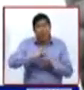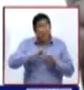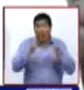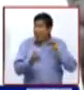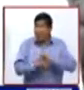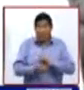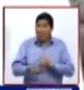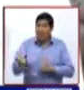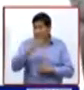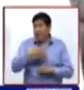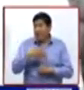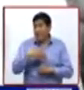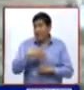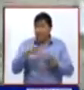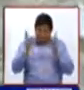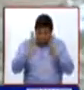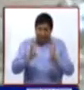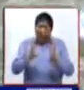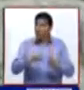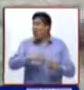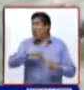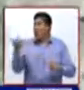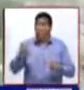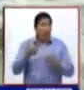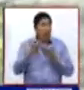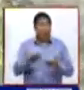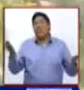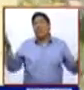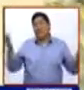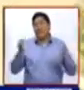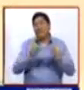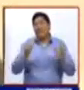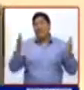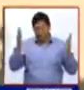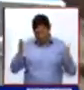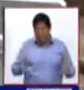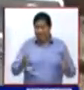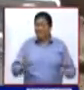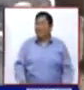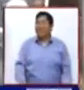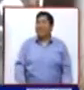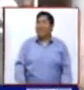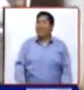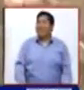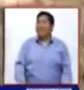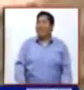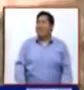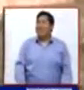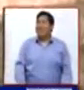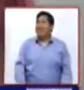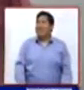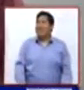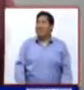acompáñenme, porque vamos a ver otra imagen de la casa de la señora Rosemary.